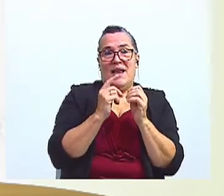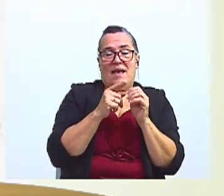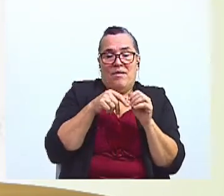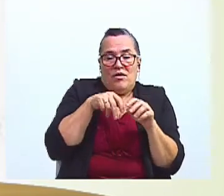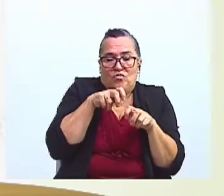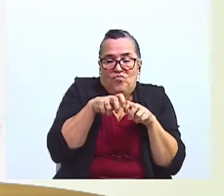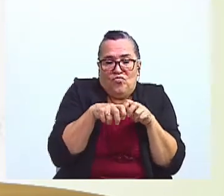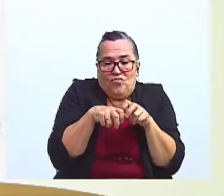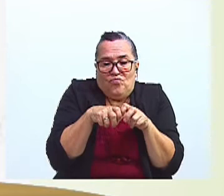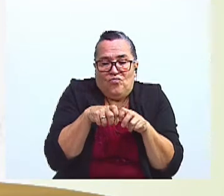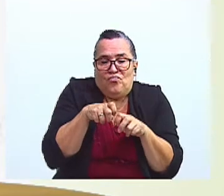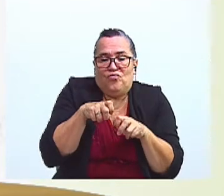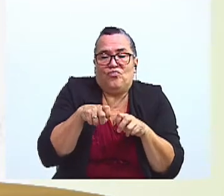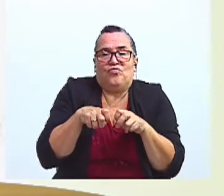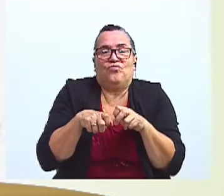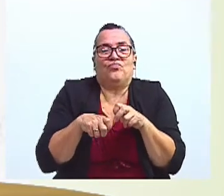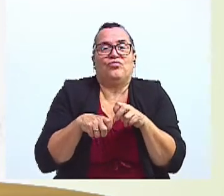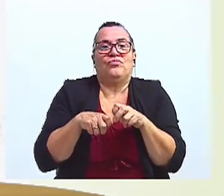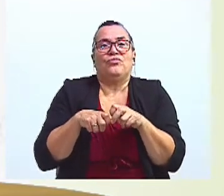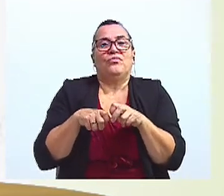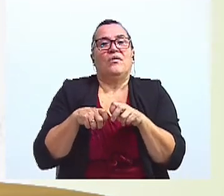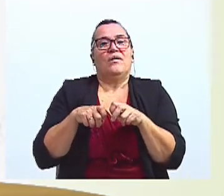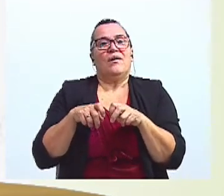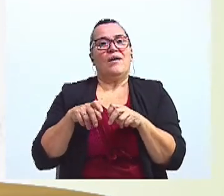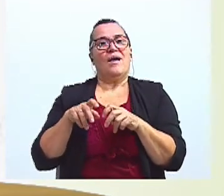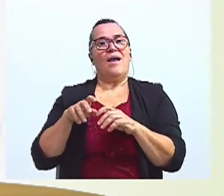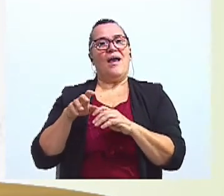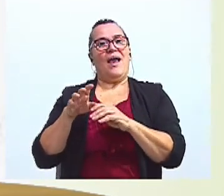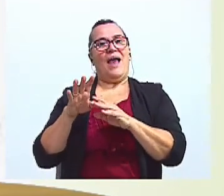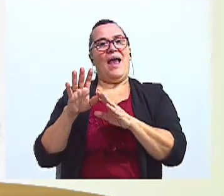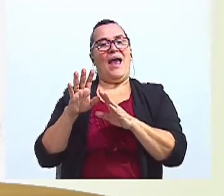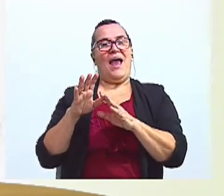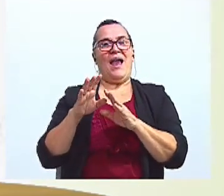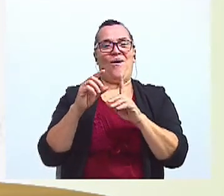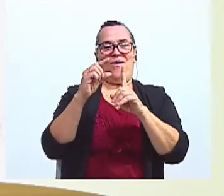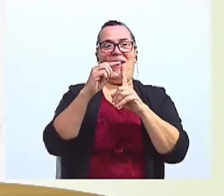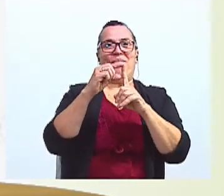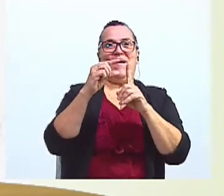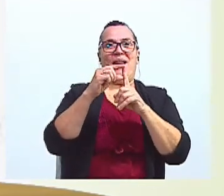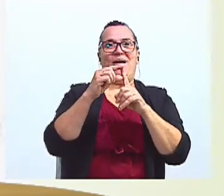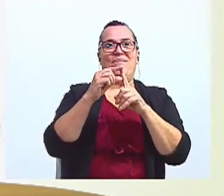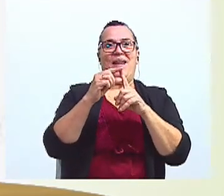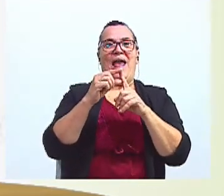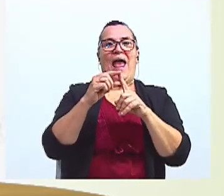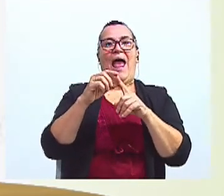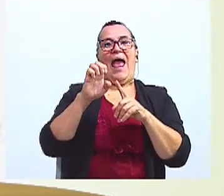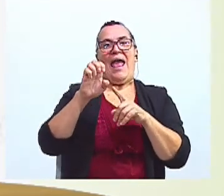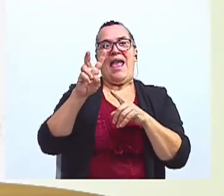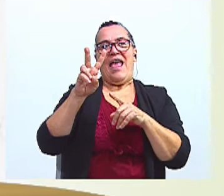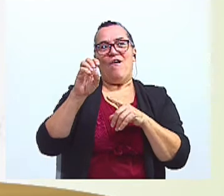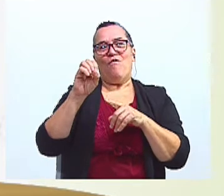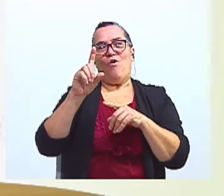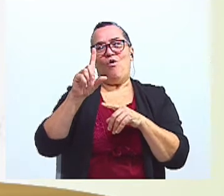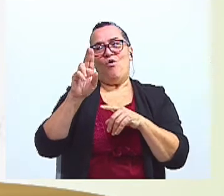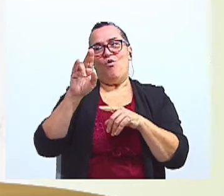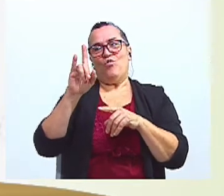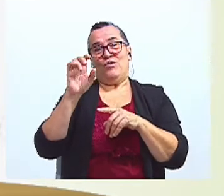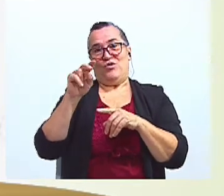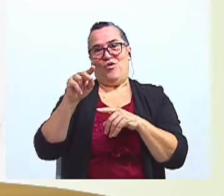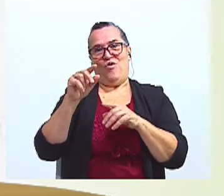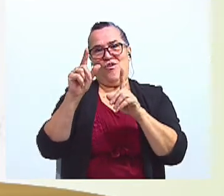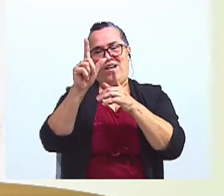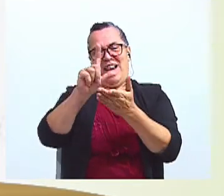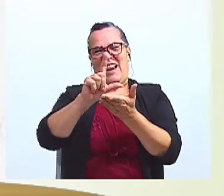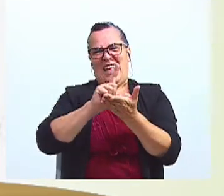erguidas, pero están hechas con la palabra evolución, es decir, con letras. ¿Qué